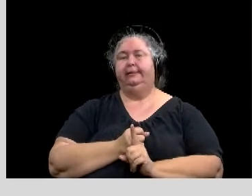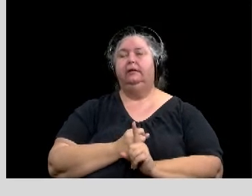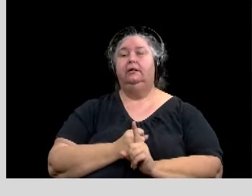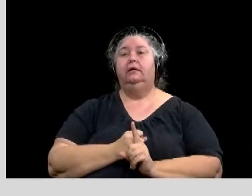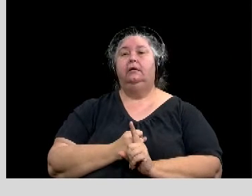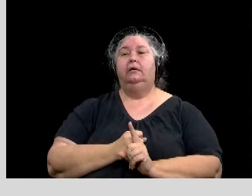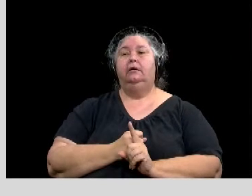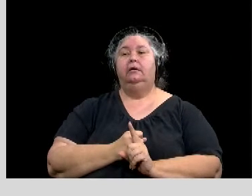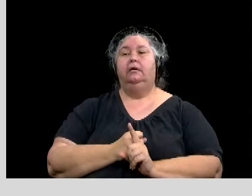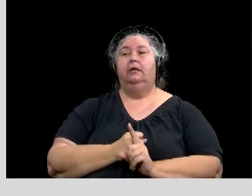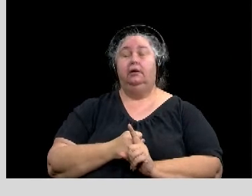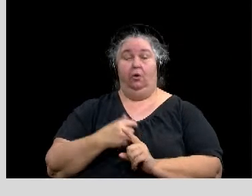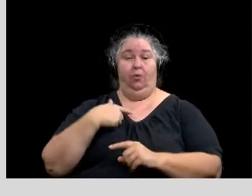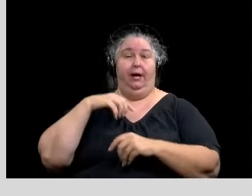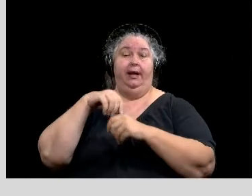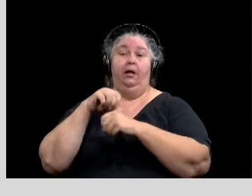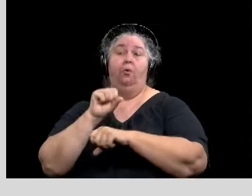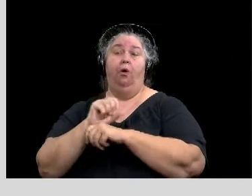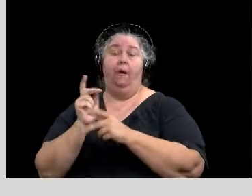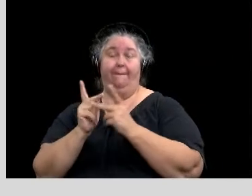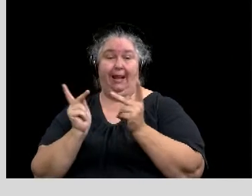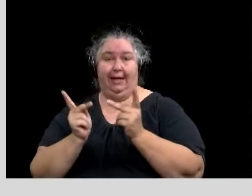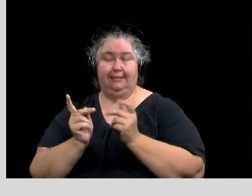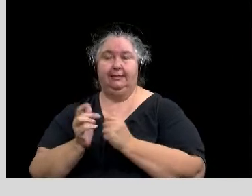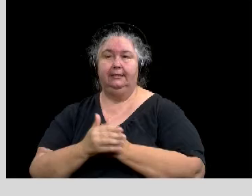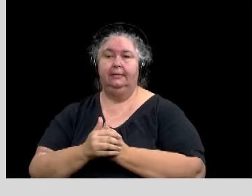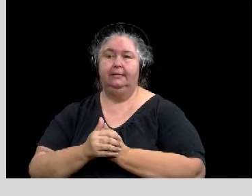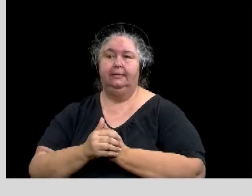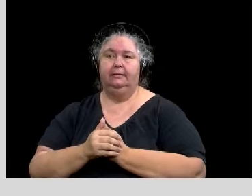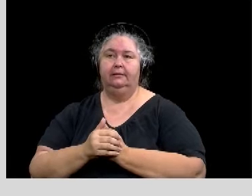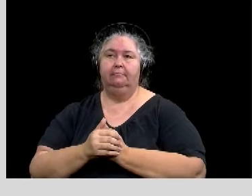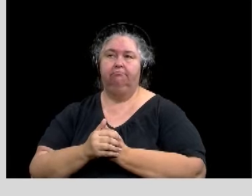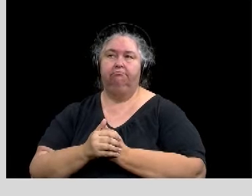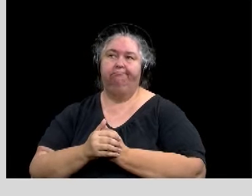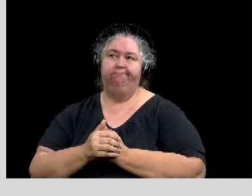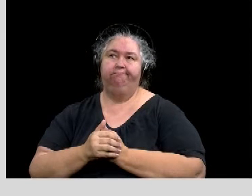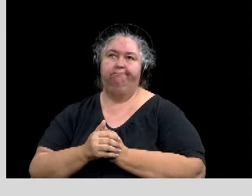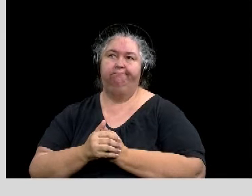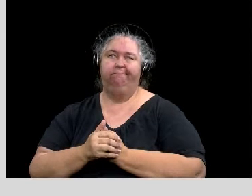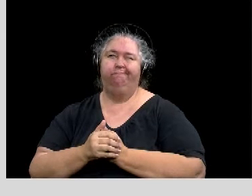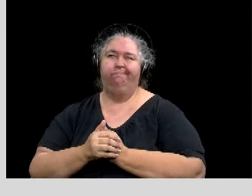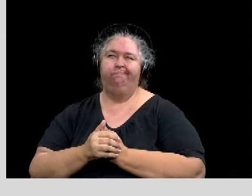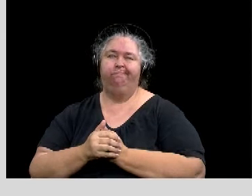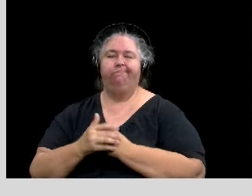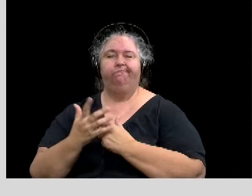co antes de la epidemia a donde más qué